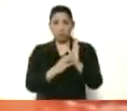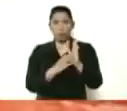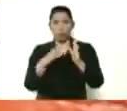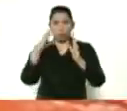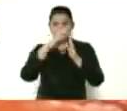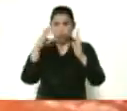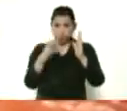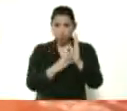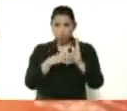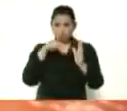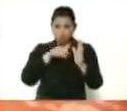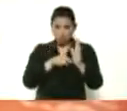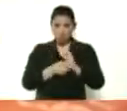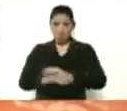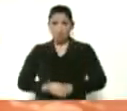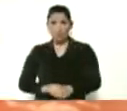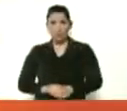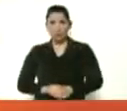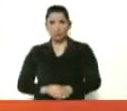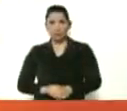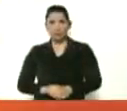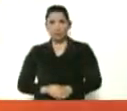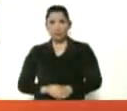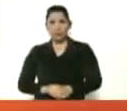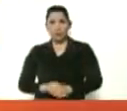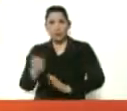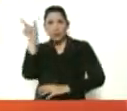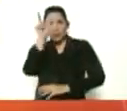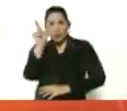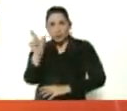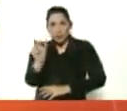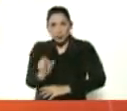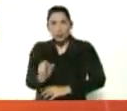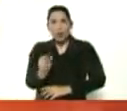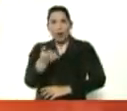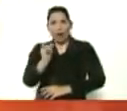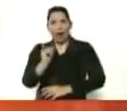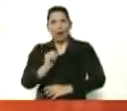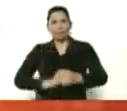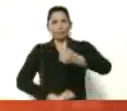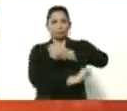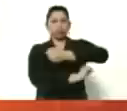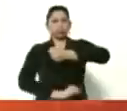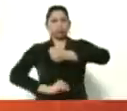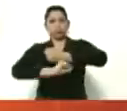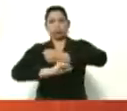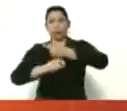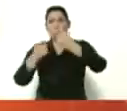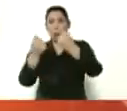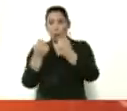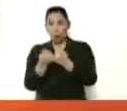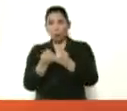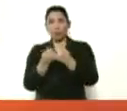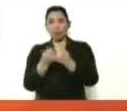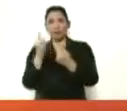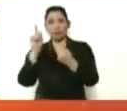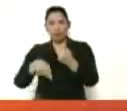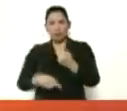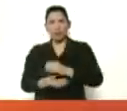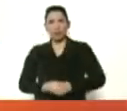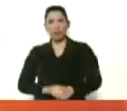la OPEP Plus es la columna vertebral de la estabilidad financiera y de la